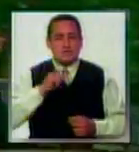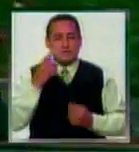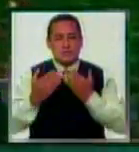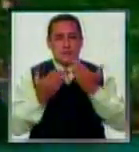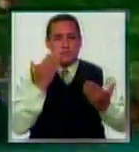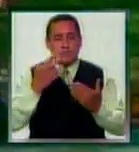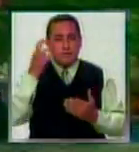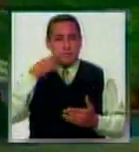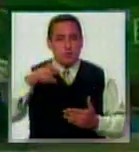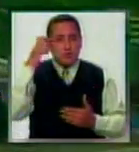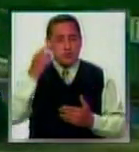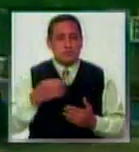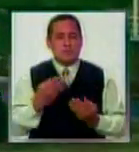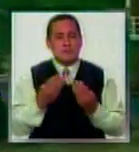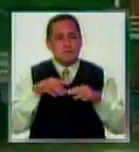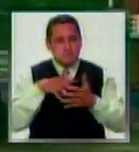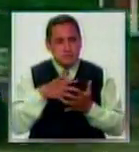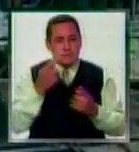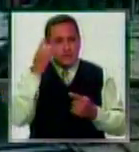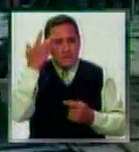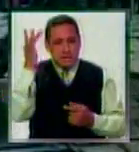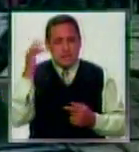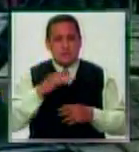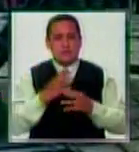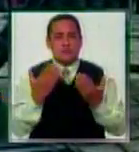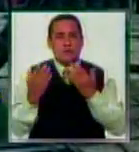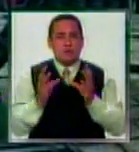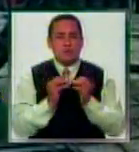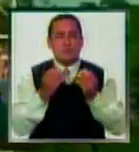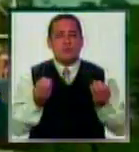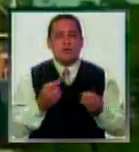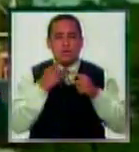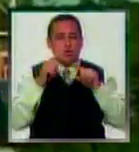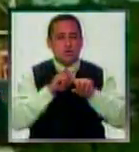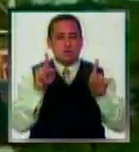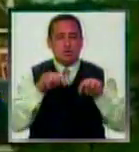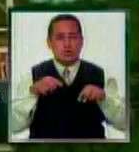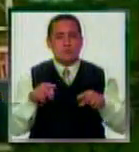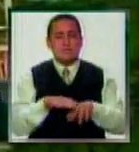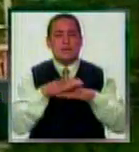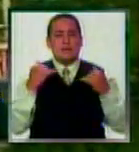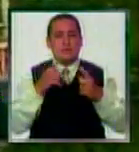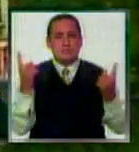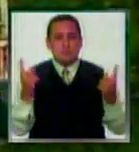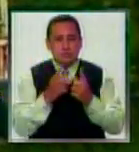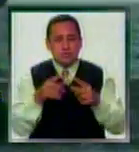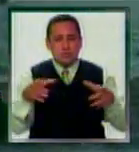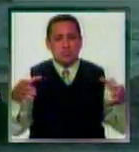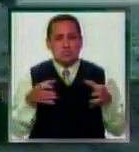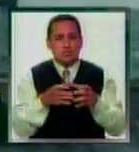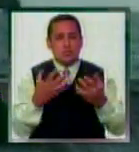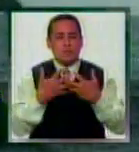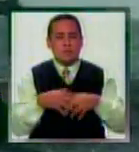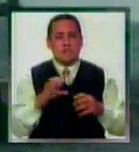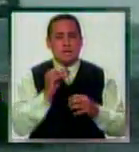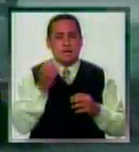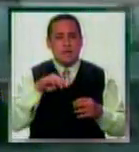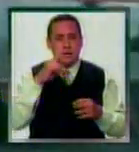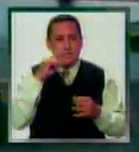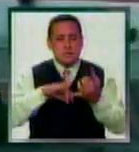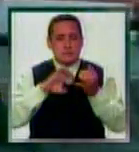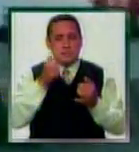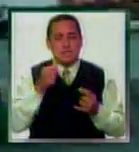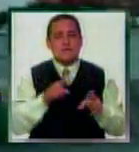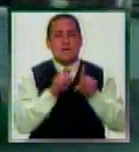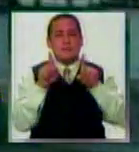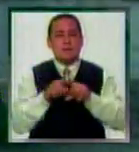manejo político delicado e inteligente, pues aquí no solo se está involucrando el consorcio Camisea, también lo están el